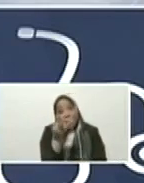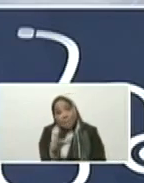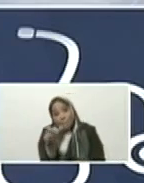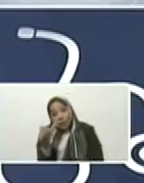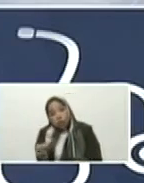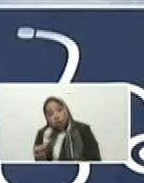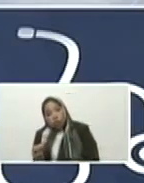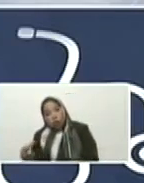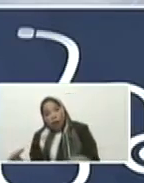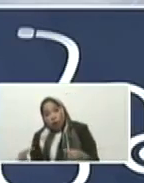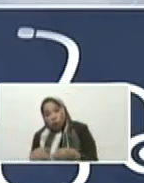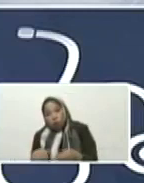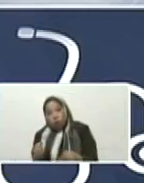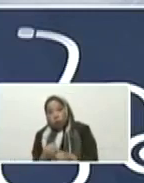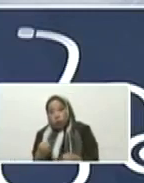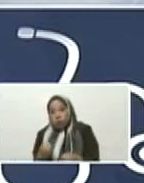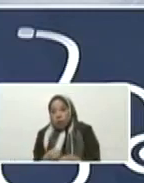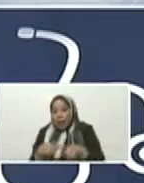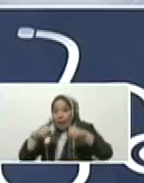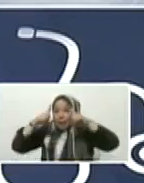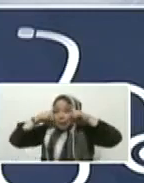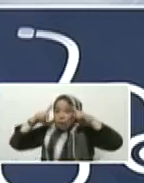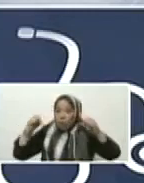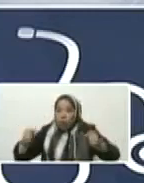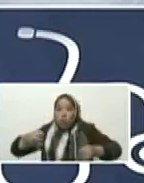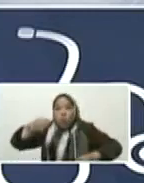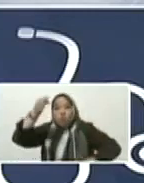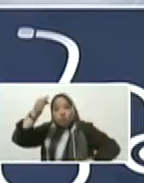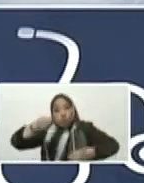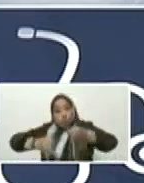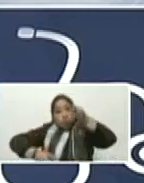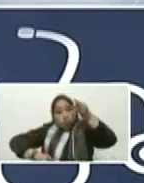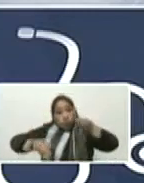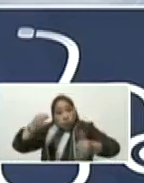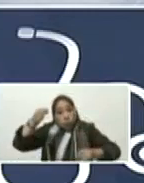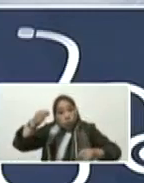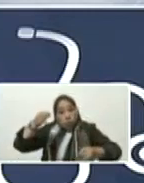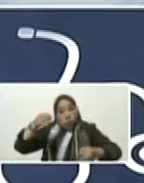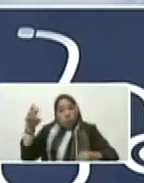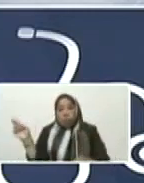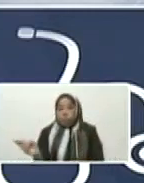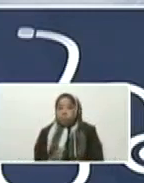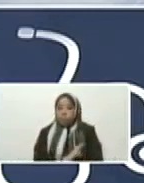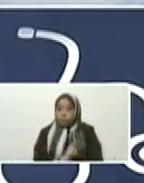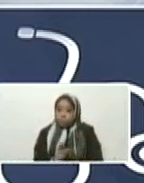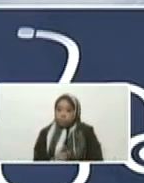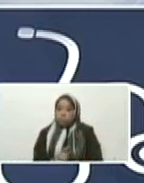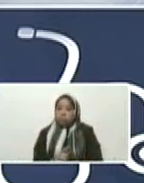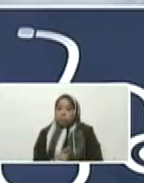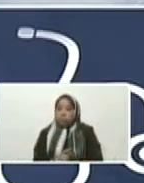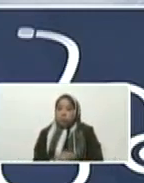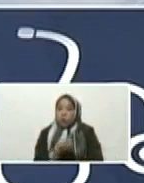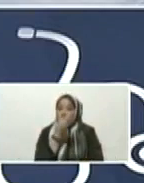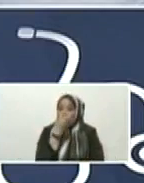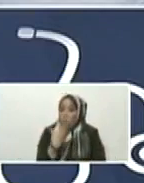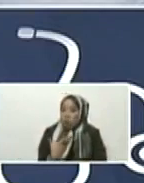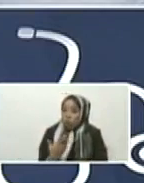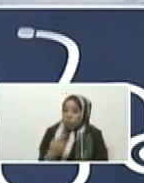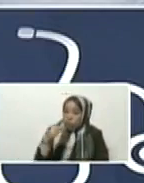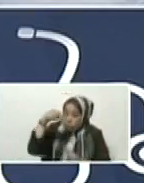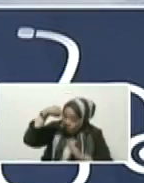en hospitales procesadas en fiscalía con las manos en la masa. Así que bueno, vamos a